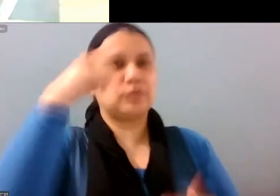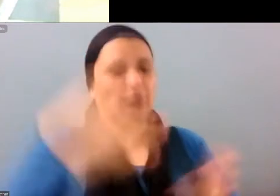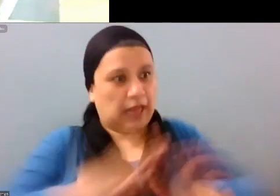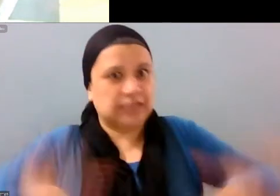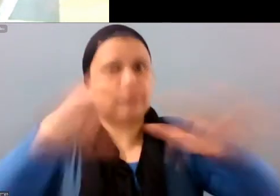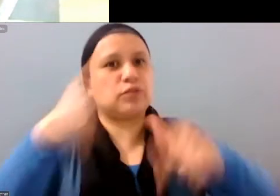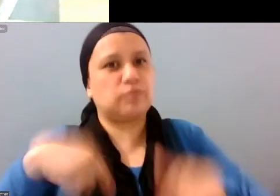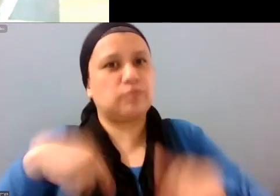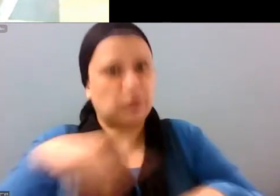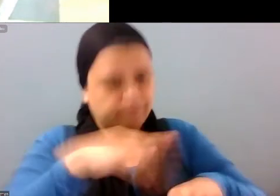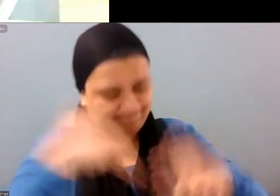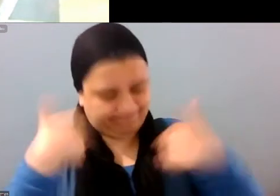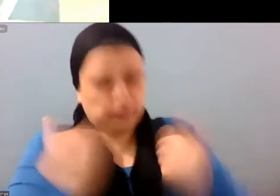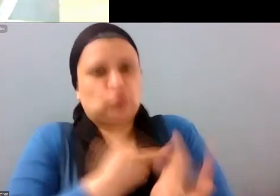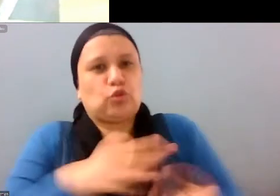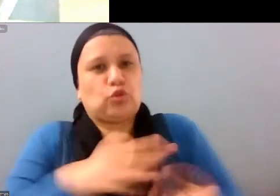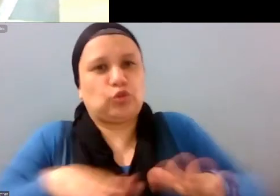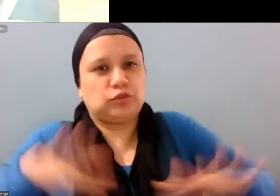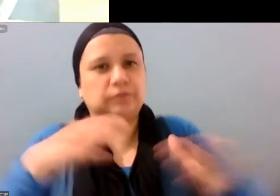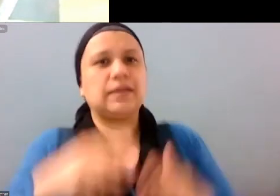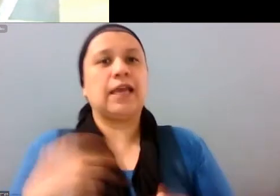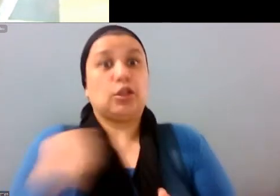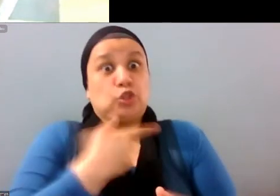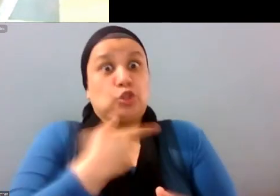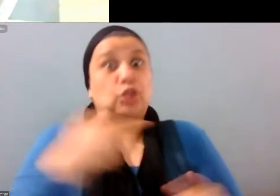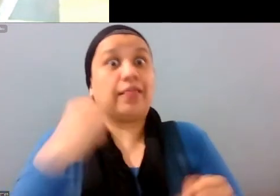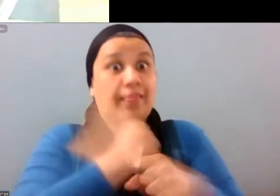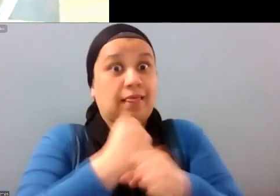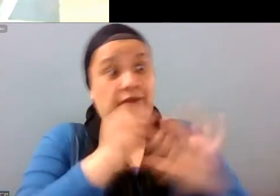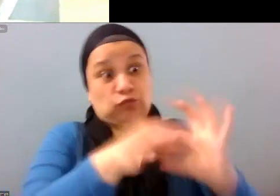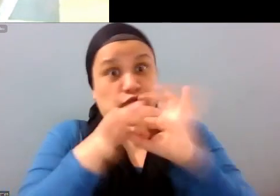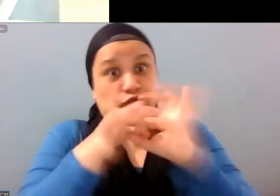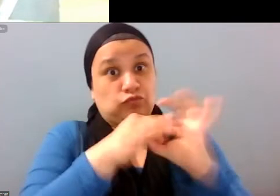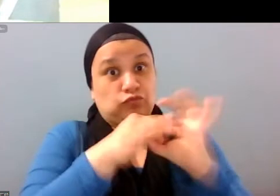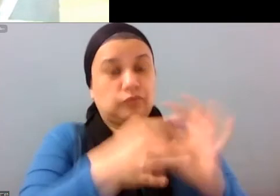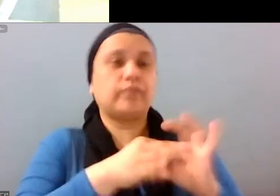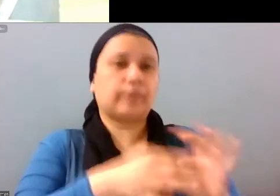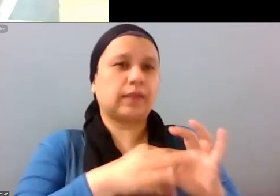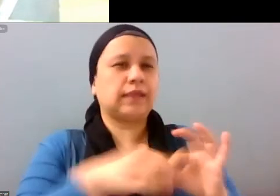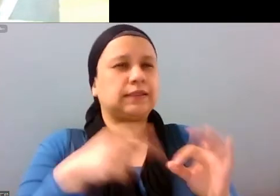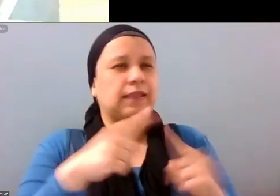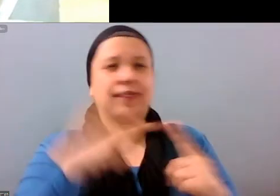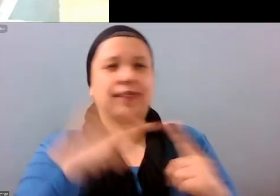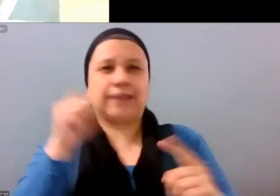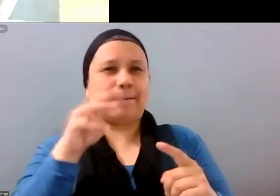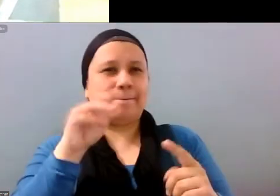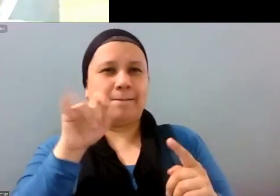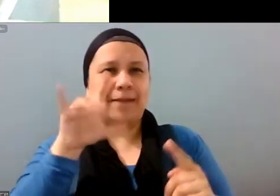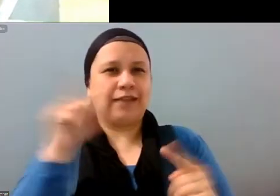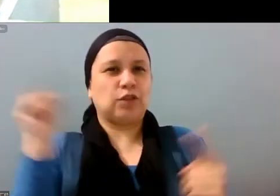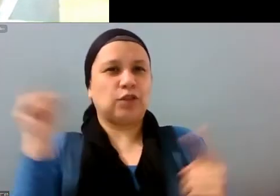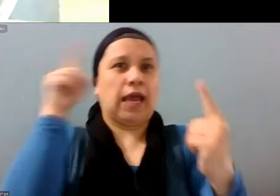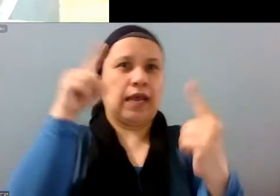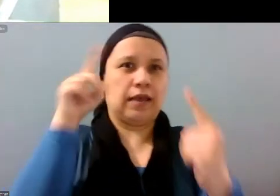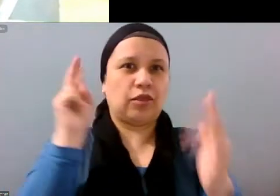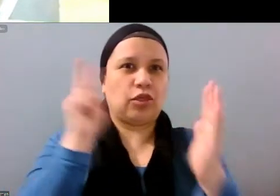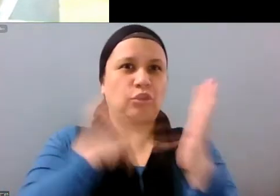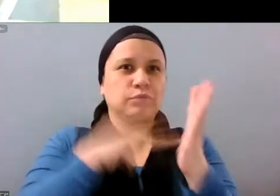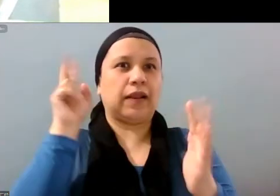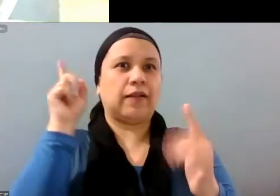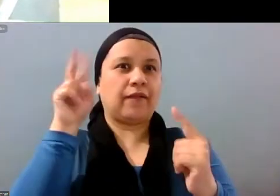consideración y sobre todo por el trabajo articulado que hemos hecho desde marzo del año 2020 y hasta hoy en el